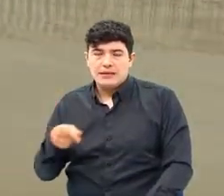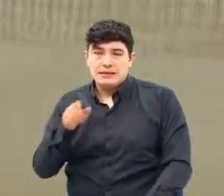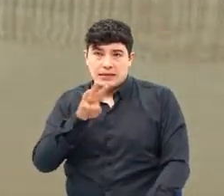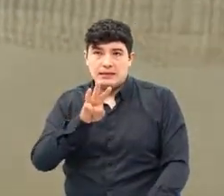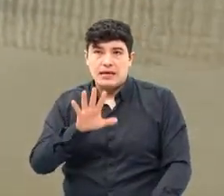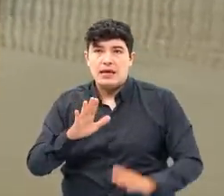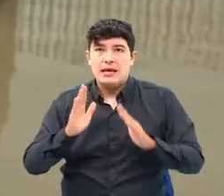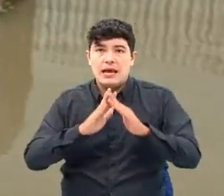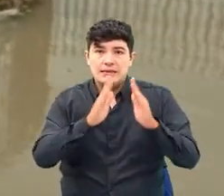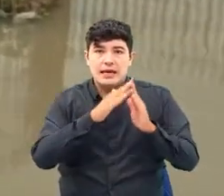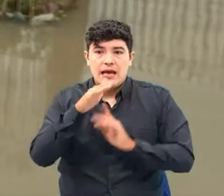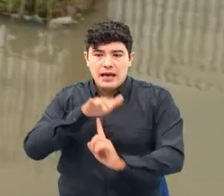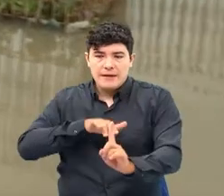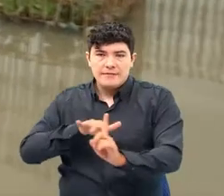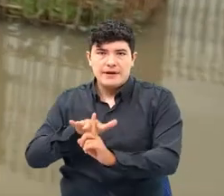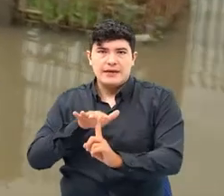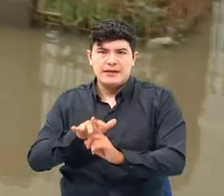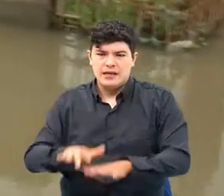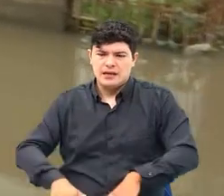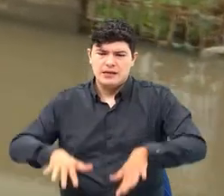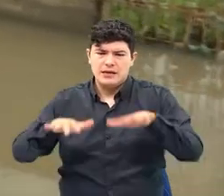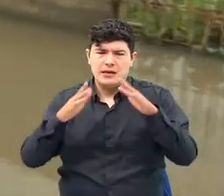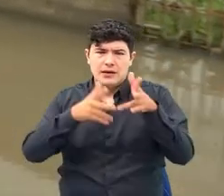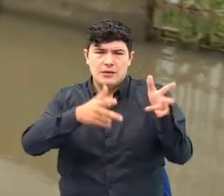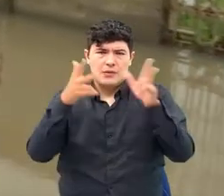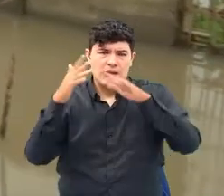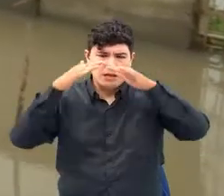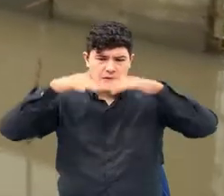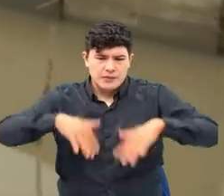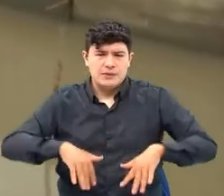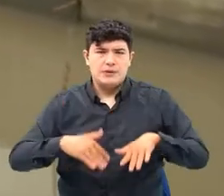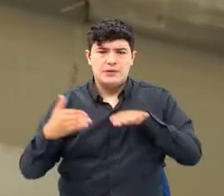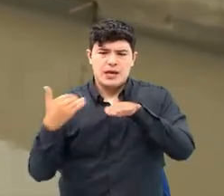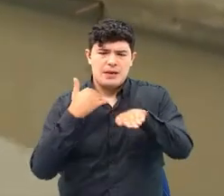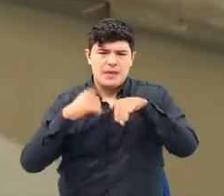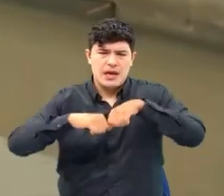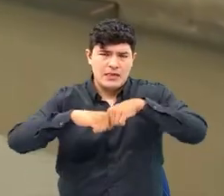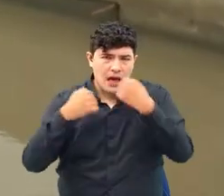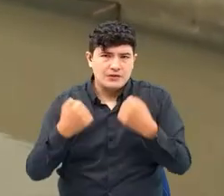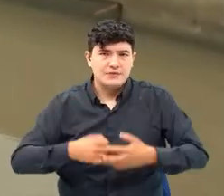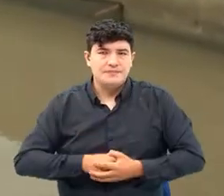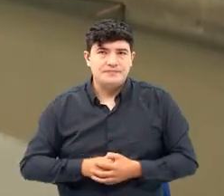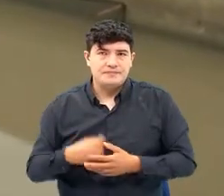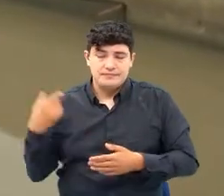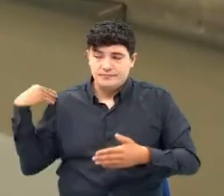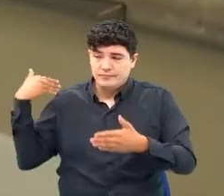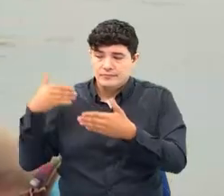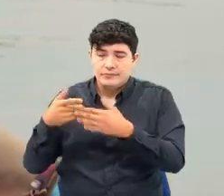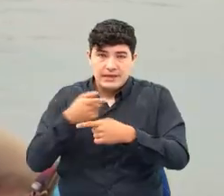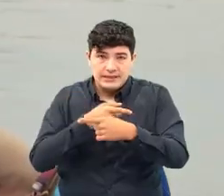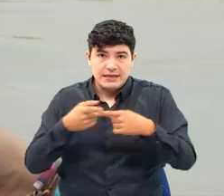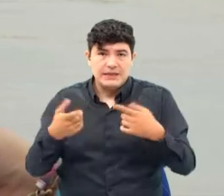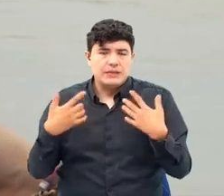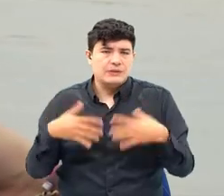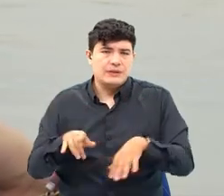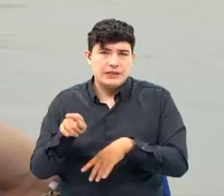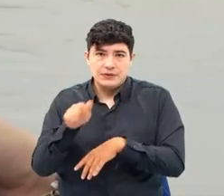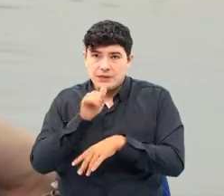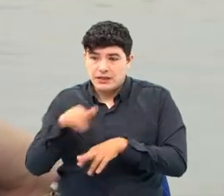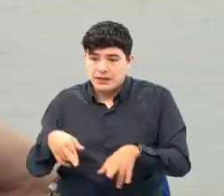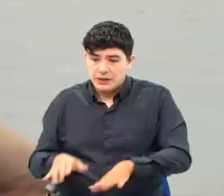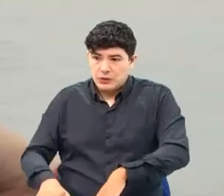afectadas, paredes, demás, puentes caídos, bocatomas derrumbadas en el casco urbano. Durante esta semana la creciente súbita de la Ciénega ha